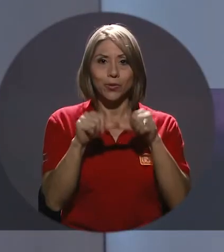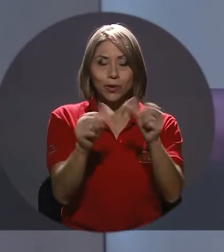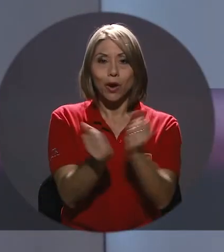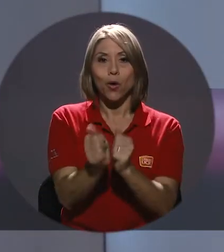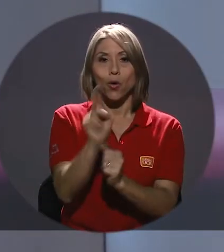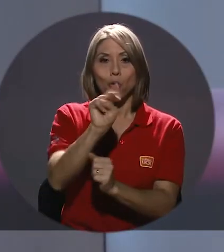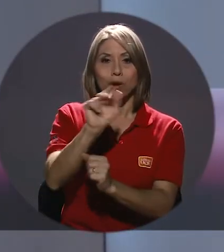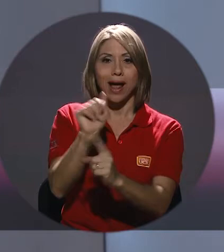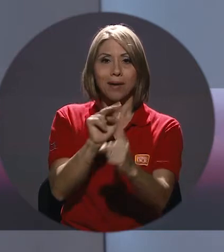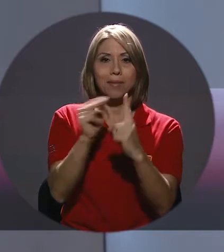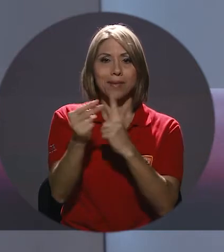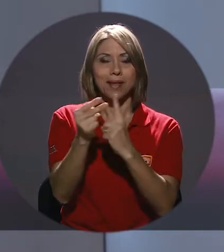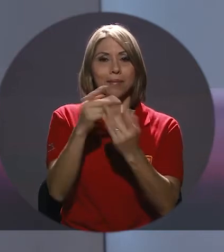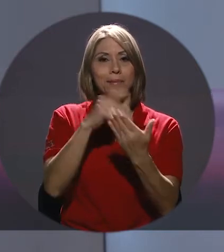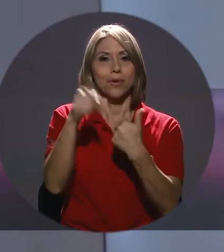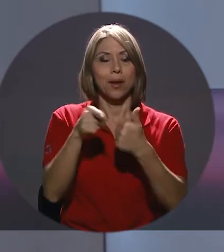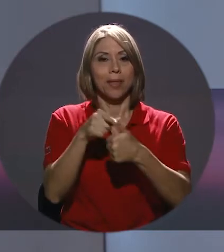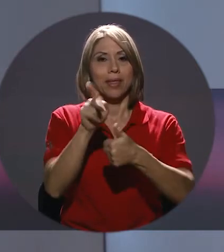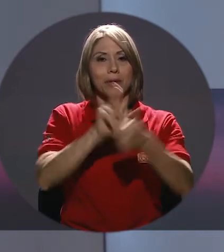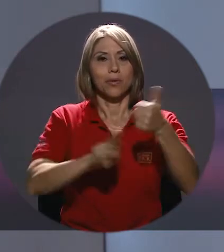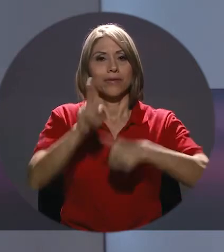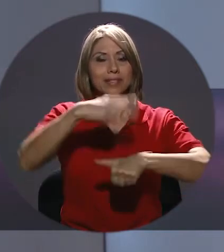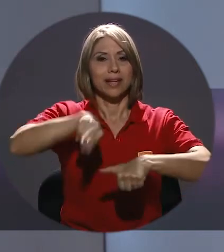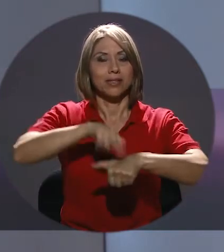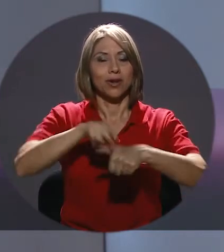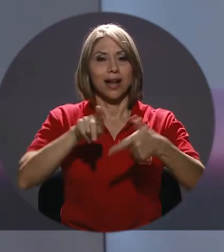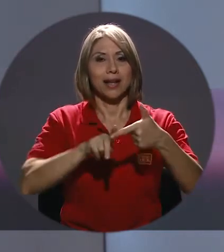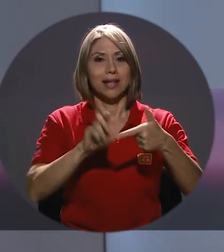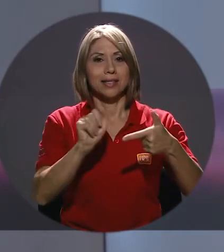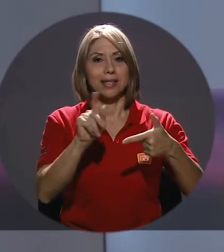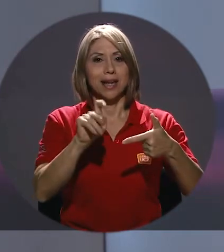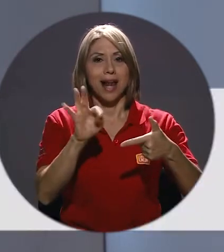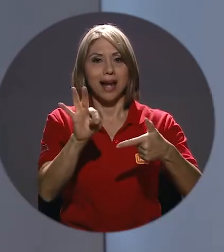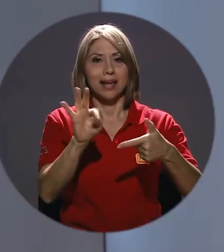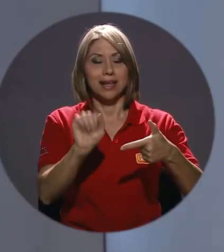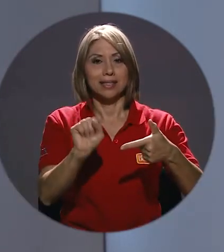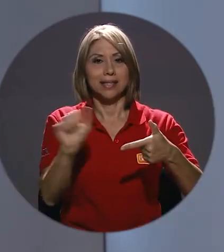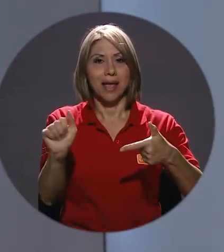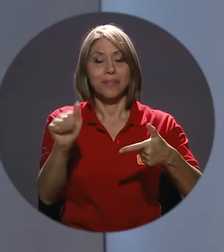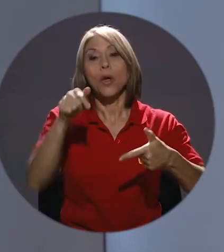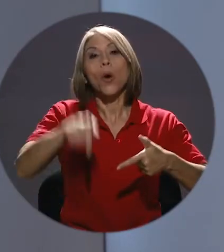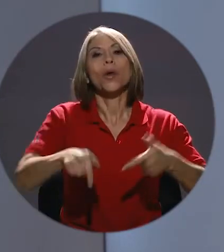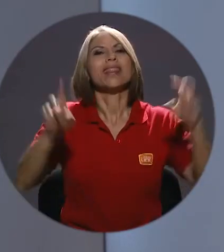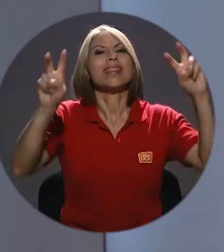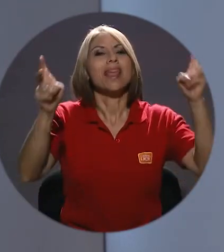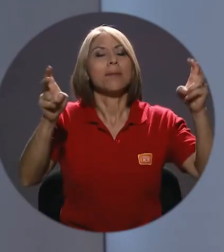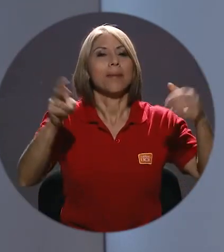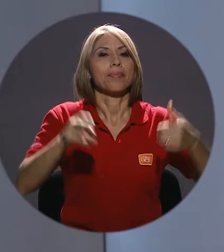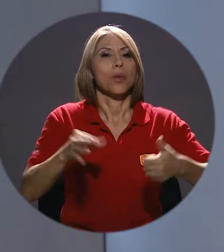Regresa usted a una mirada del programa de la Universidad Nacional y del CINAR S.A. Hoy con el tema de mujer, empleo y